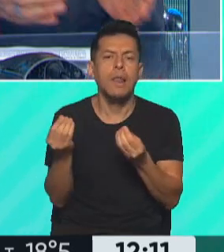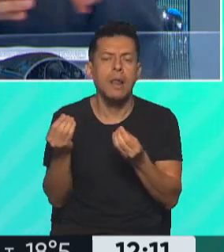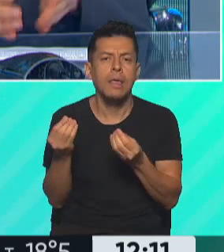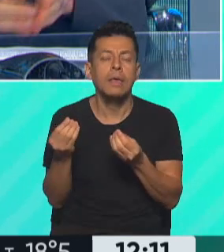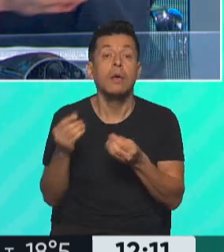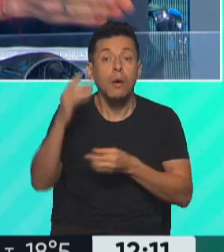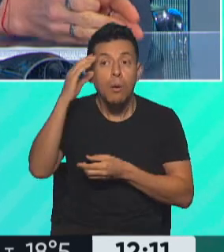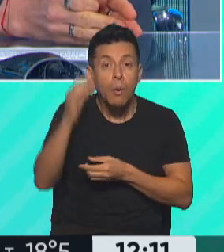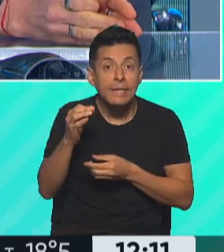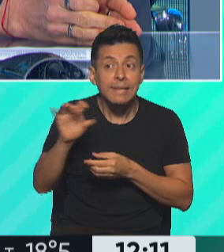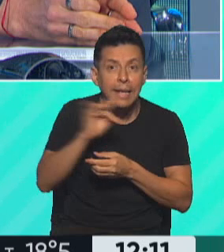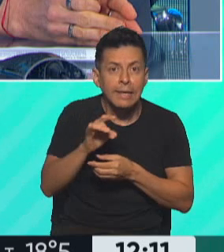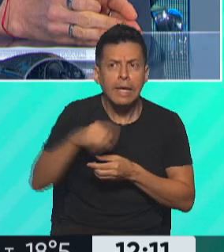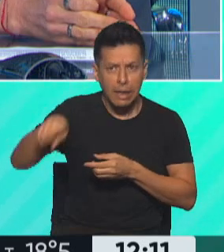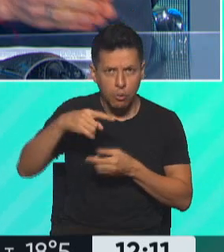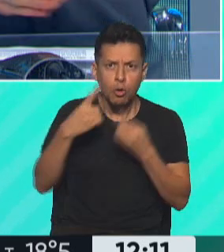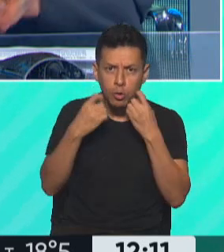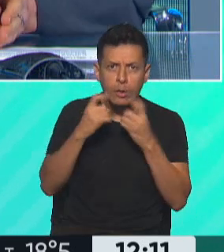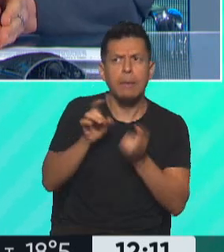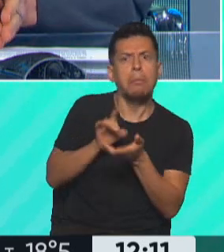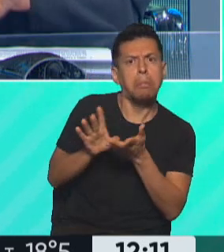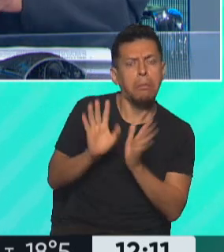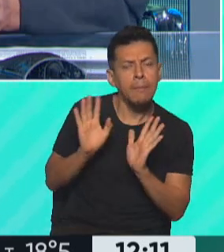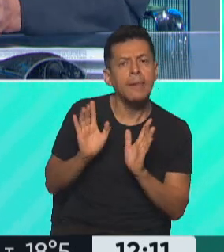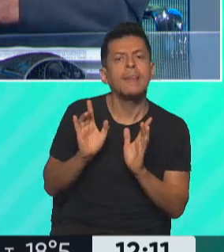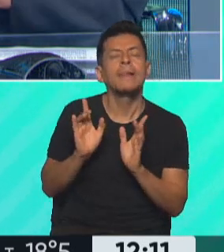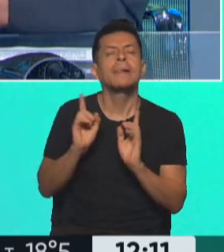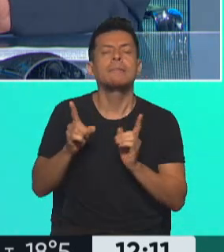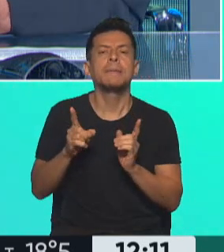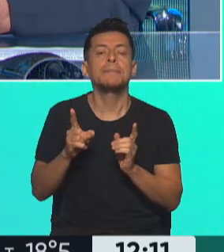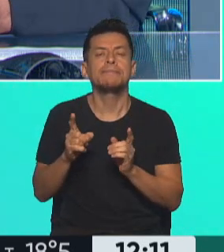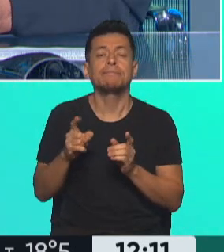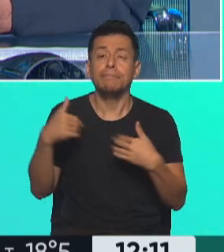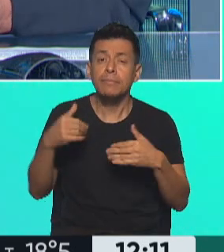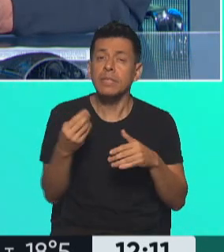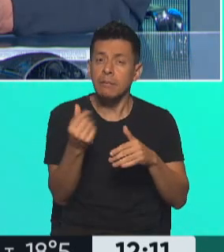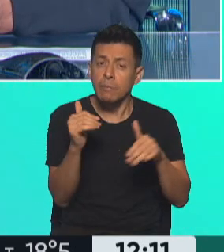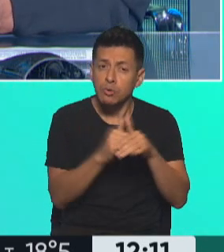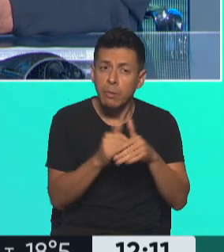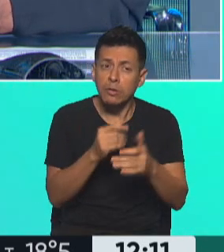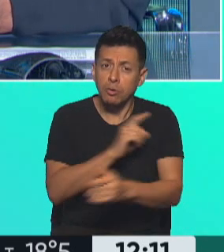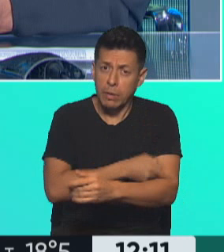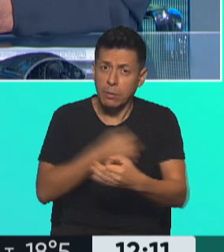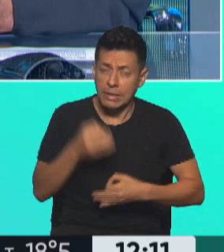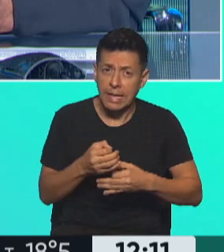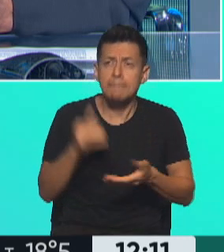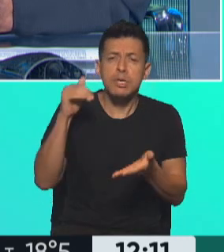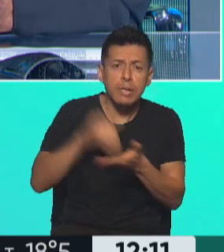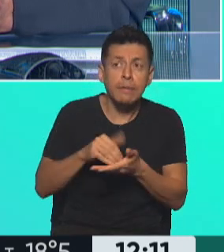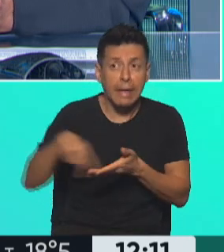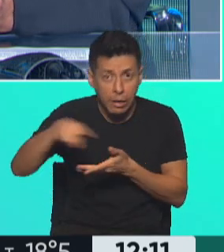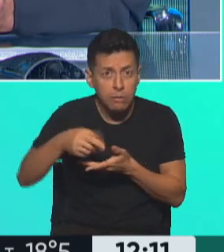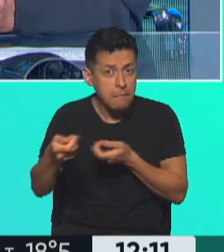jueces, eventualmente su remoción también, y por otro lado manejar el millonario presupuesto de la justicia?